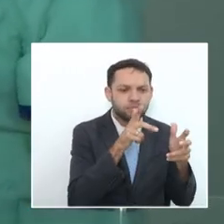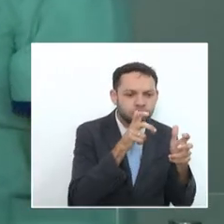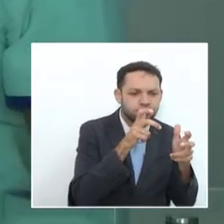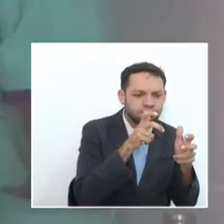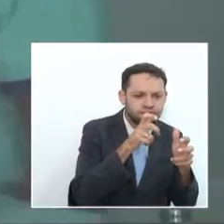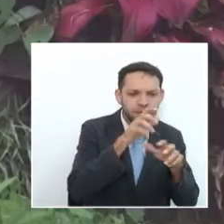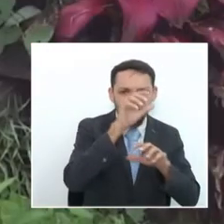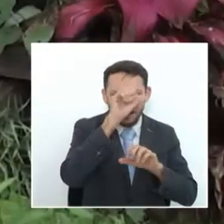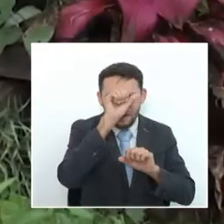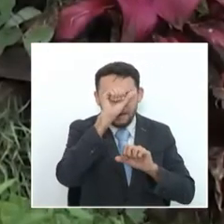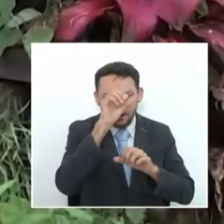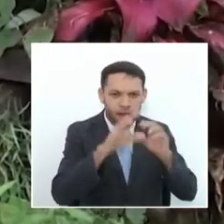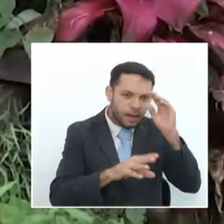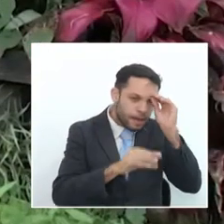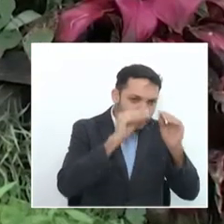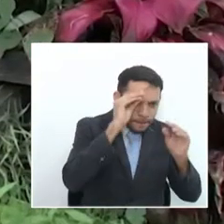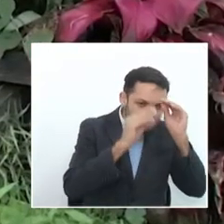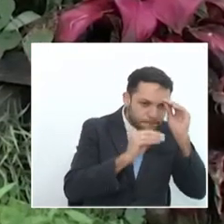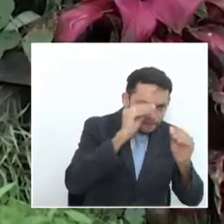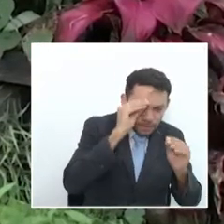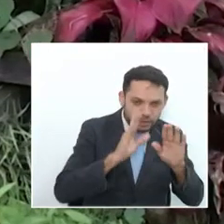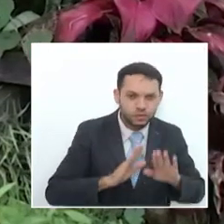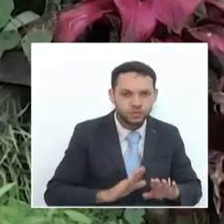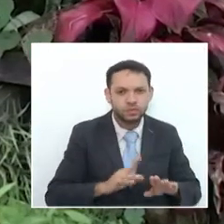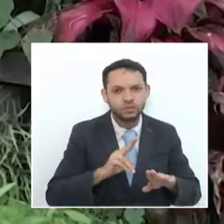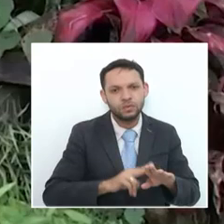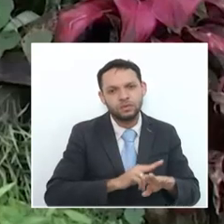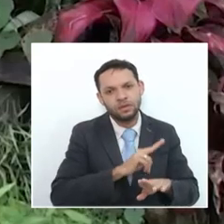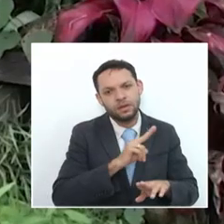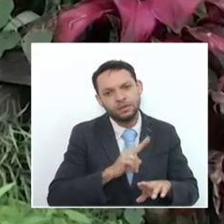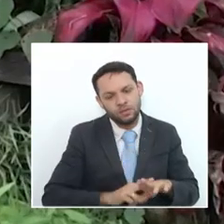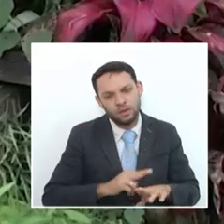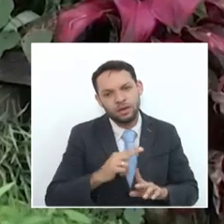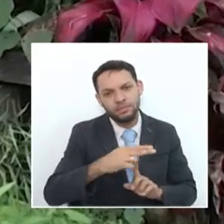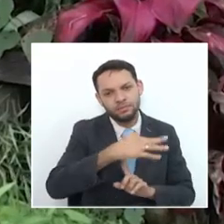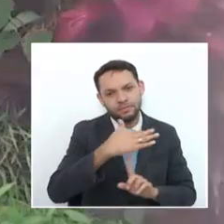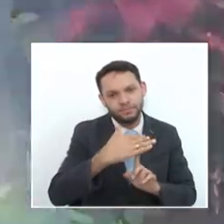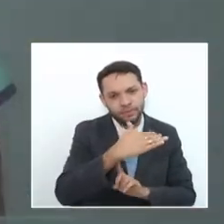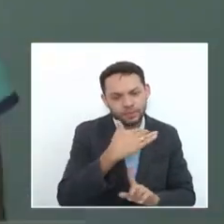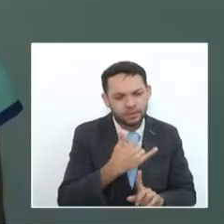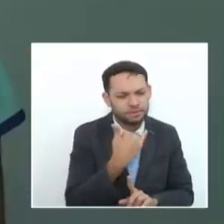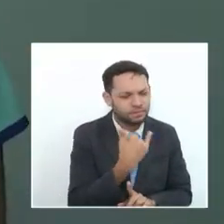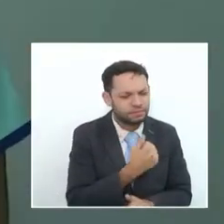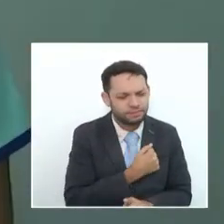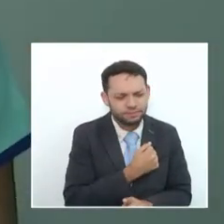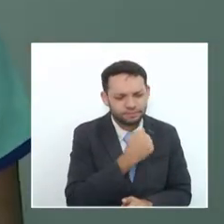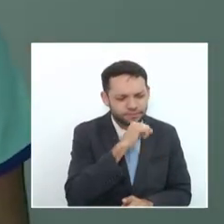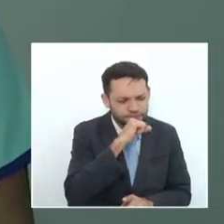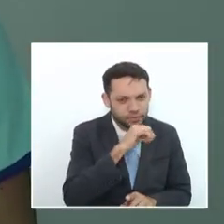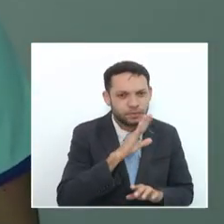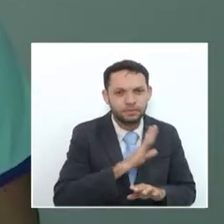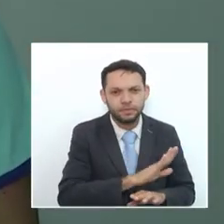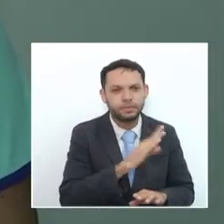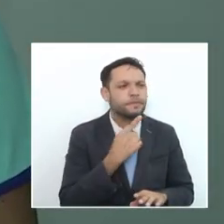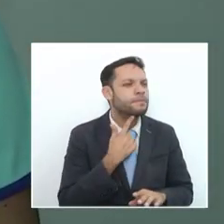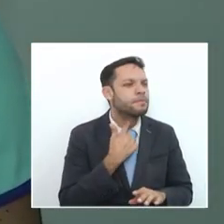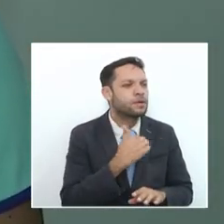me encanta todo lo natural, todo lo que tiene el parque, me encanta todo, todo.